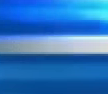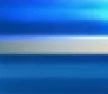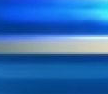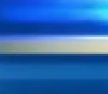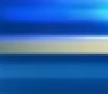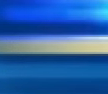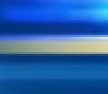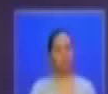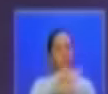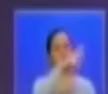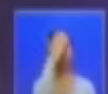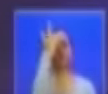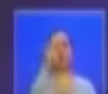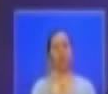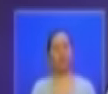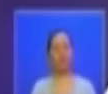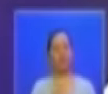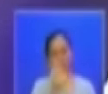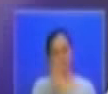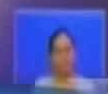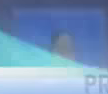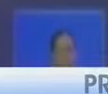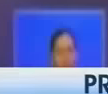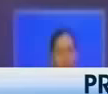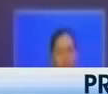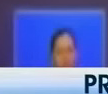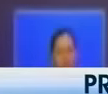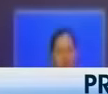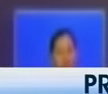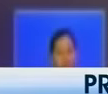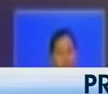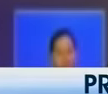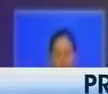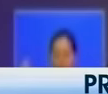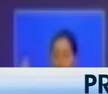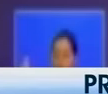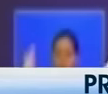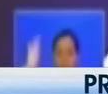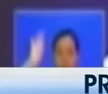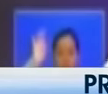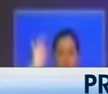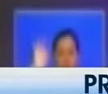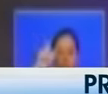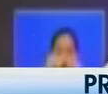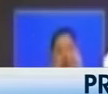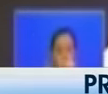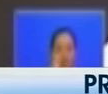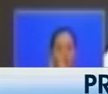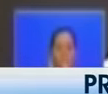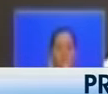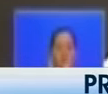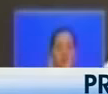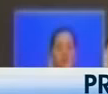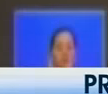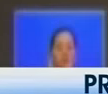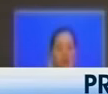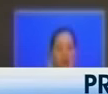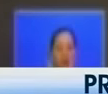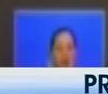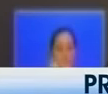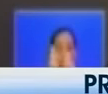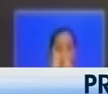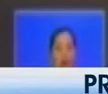Sobre Lenín Moreno. Tiene el honor de ser representante del secretario de las Naciones Unidas para Personas con Discapacidades, el embajador